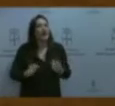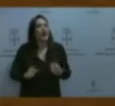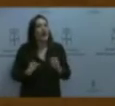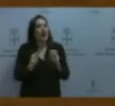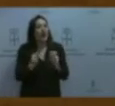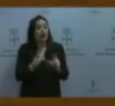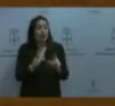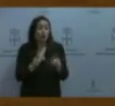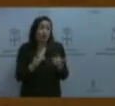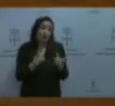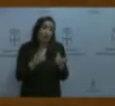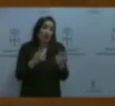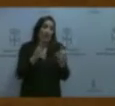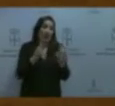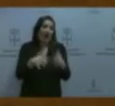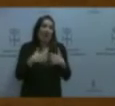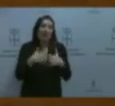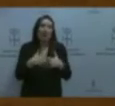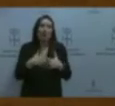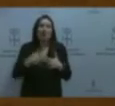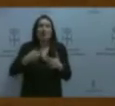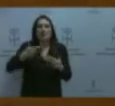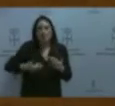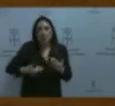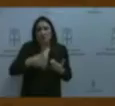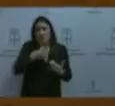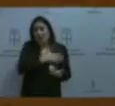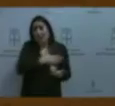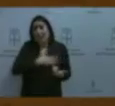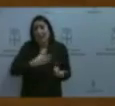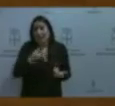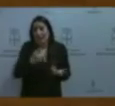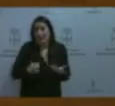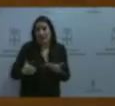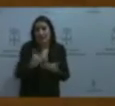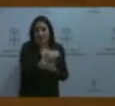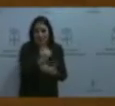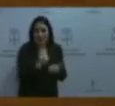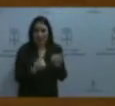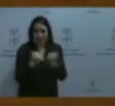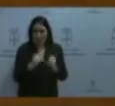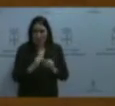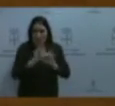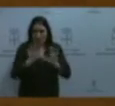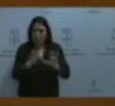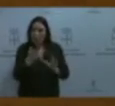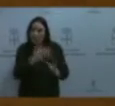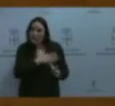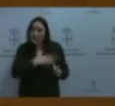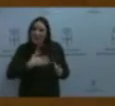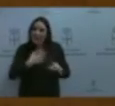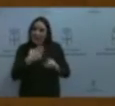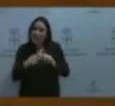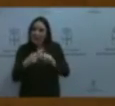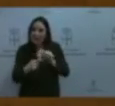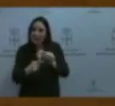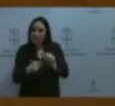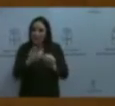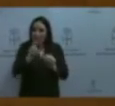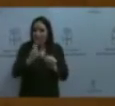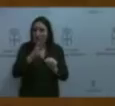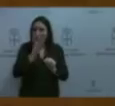la industria, como siempre comento, ¿no? Persigue un beneficio económico y para ello pues busca elementos que permitan introducirse en el sistema